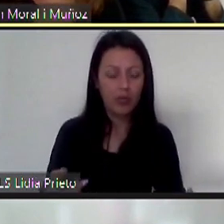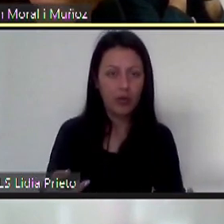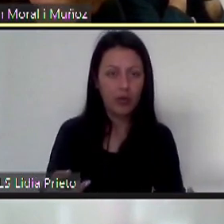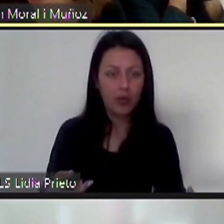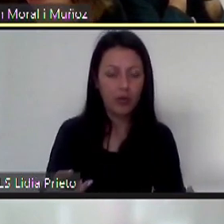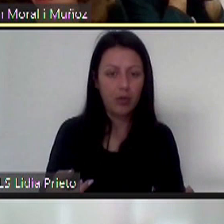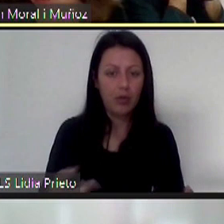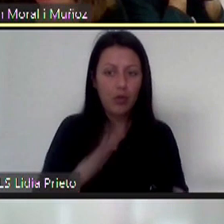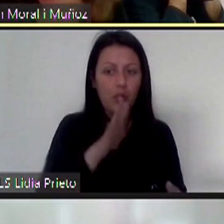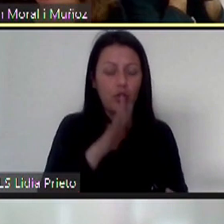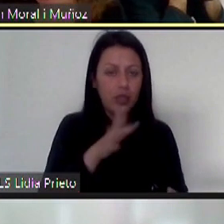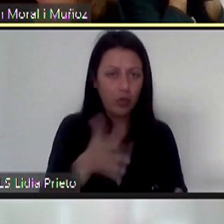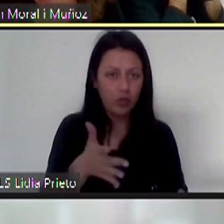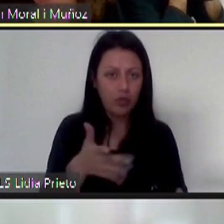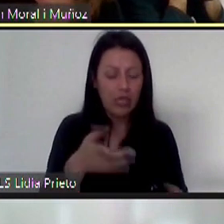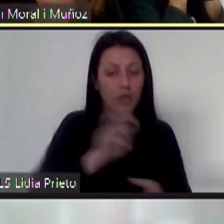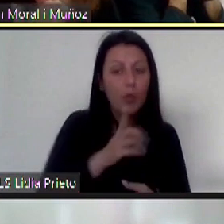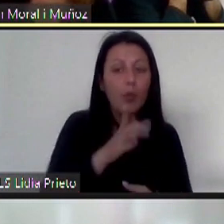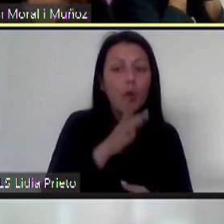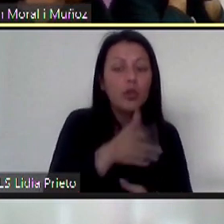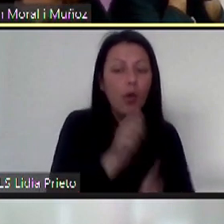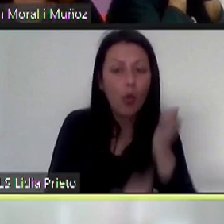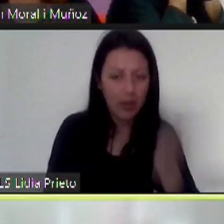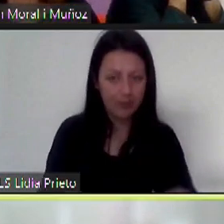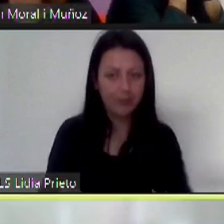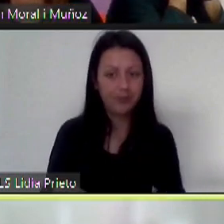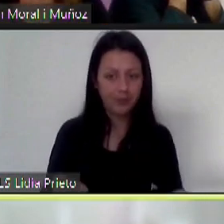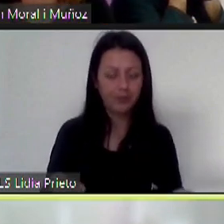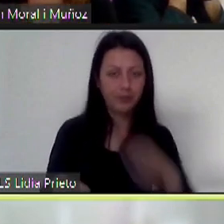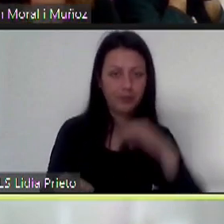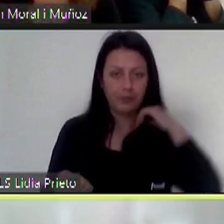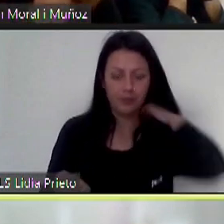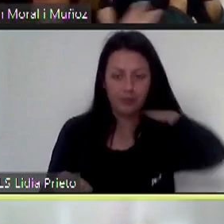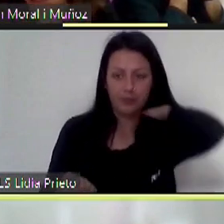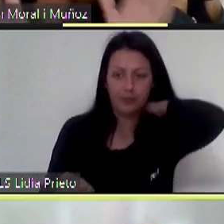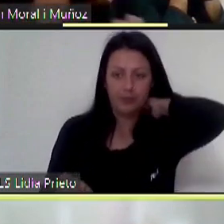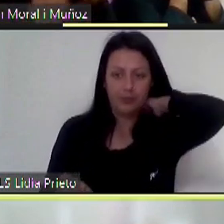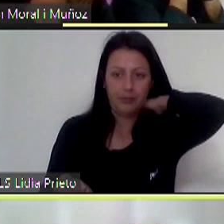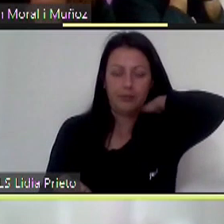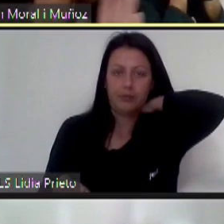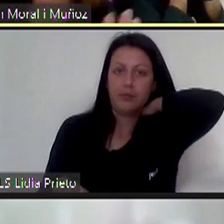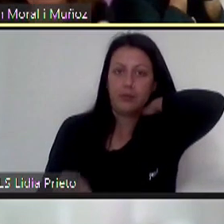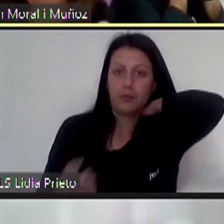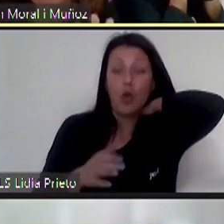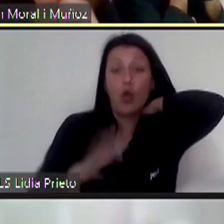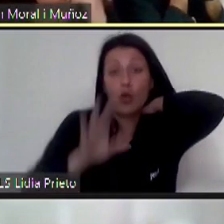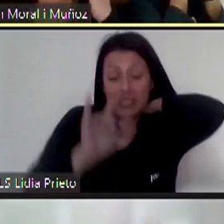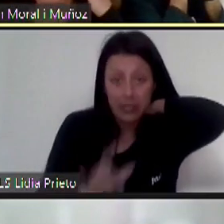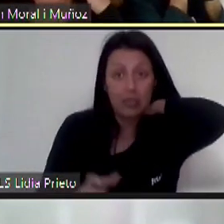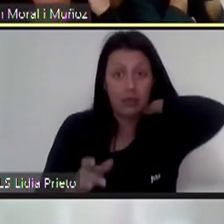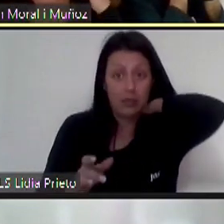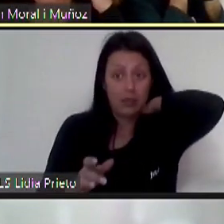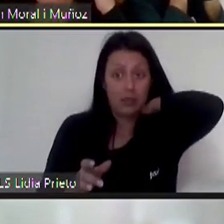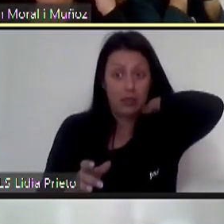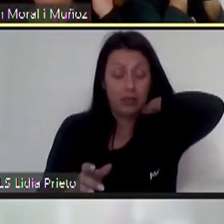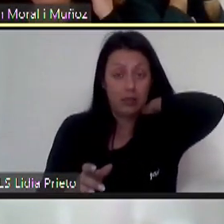los motivos del por qué no. Entiendo. O de porque sí, igual se le ha porque mandado sí, ya la información. Claro, sí, que sí. pedían,